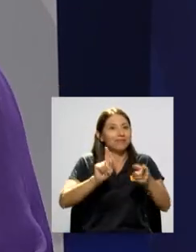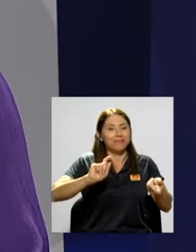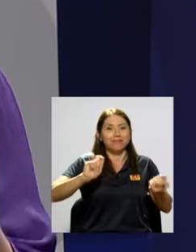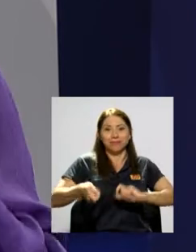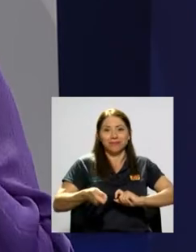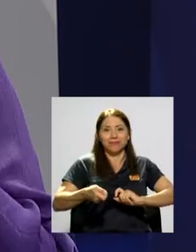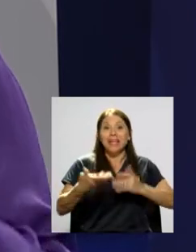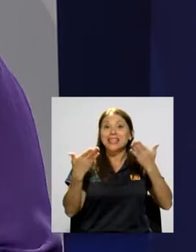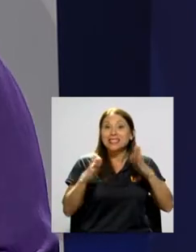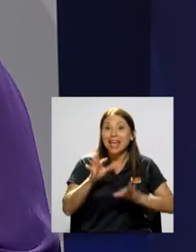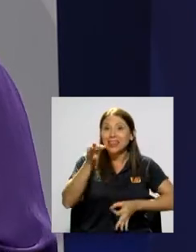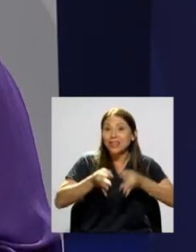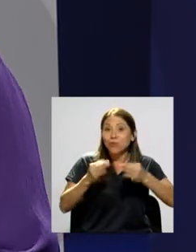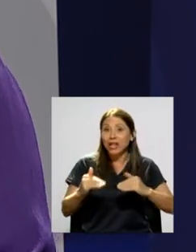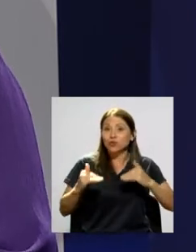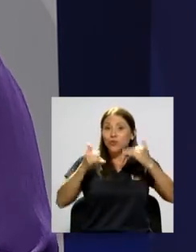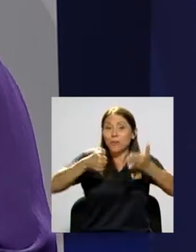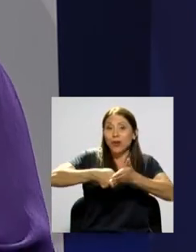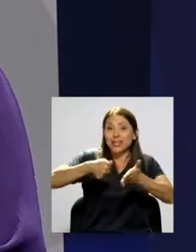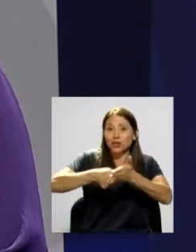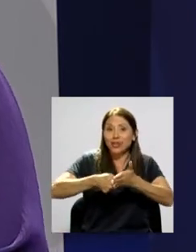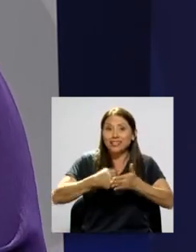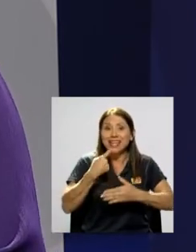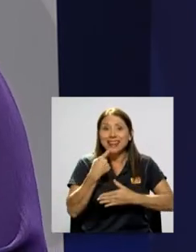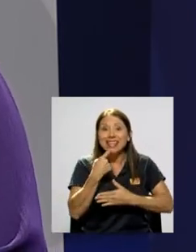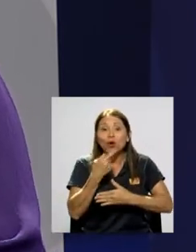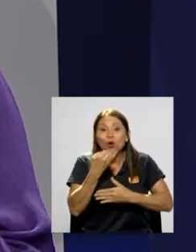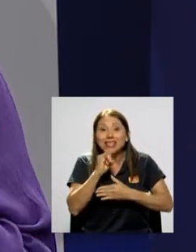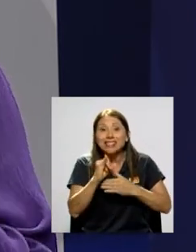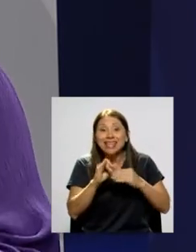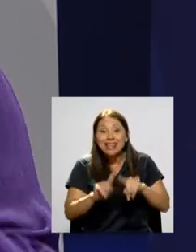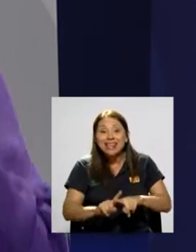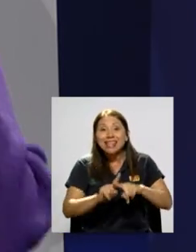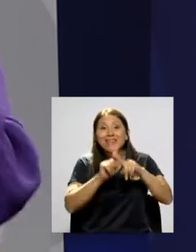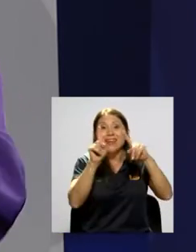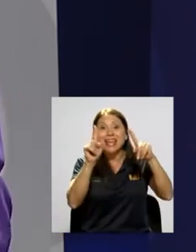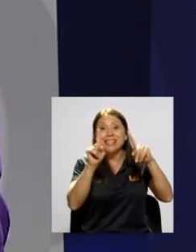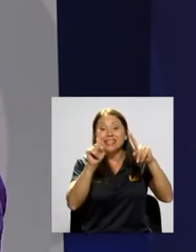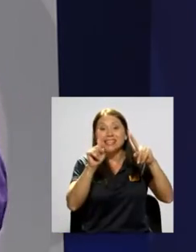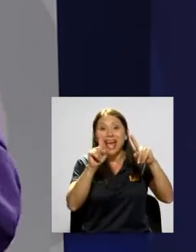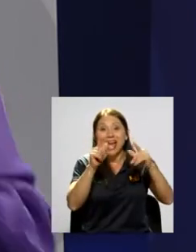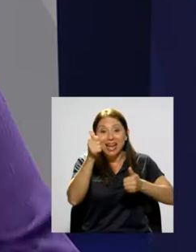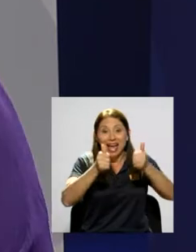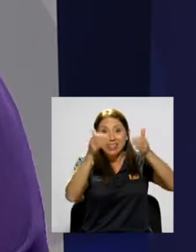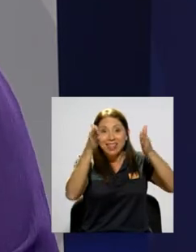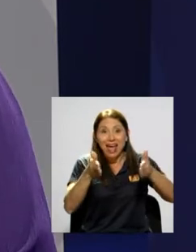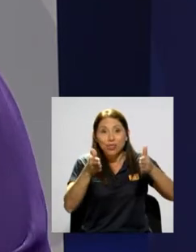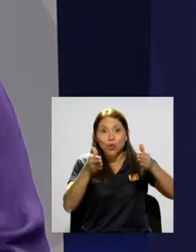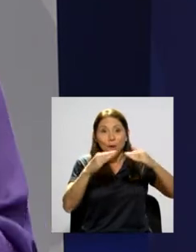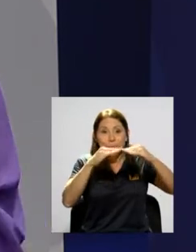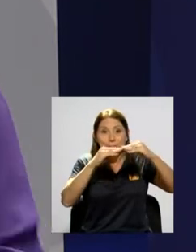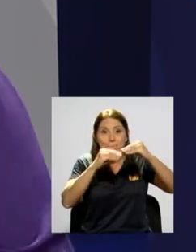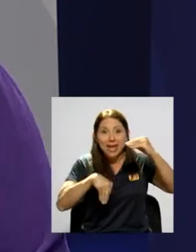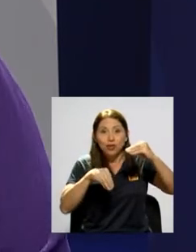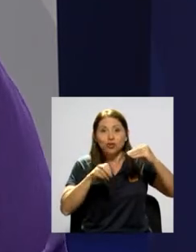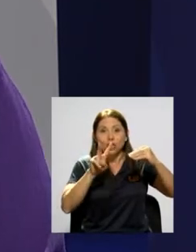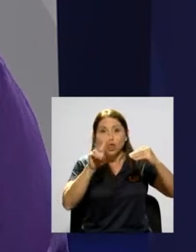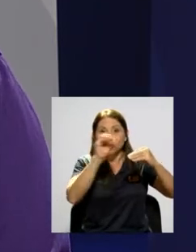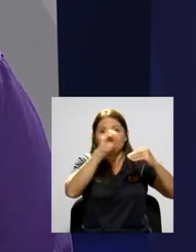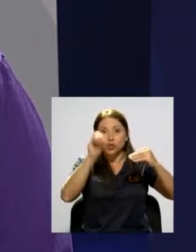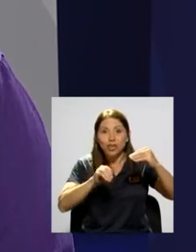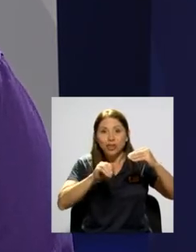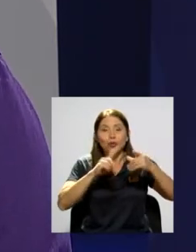Supremo de Elecciones que si la distancia entre ambos candidatos es menos de un 2%, se va a ocupar esperar hasta el escrutinio manual para dar el